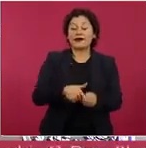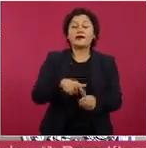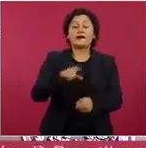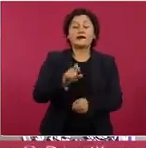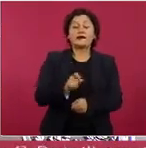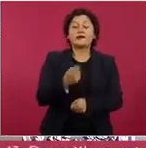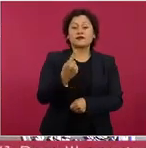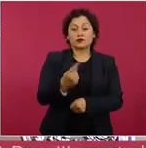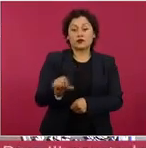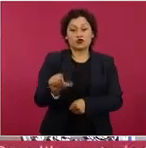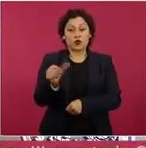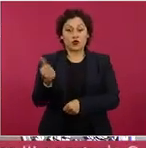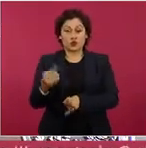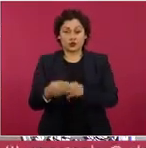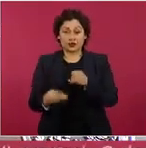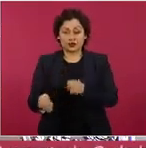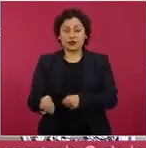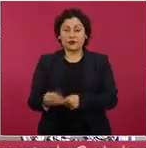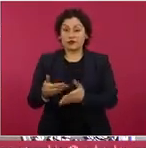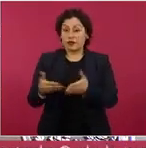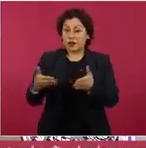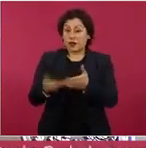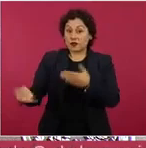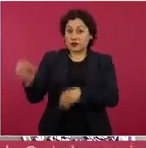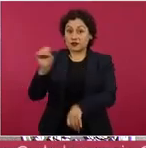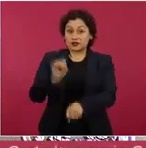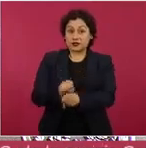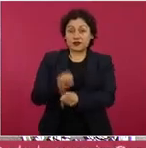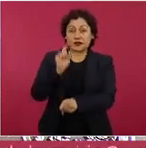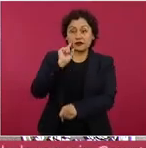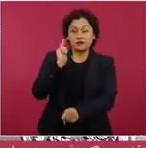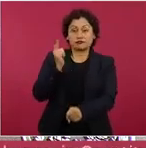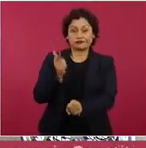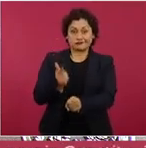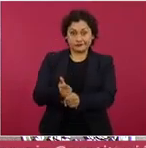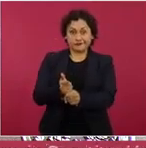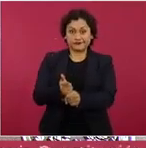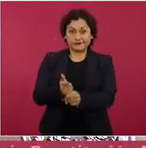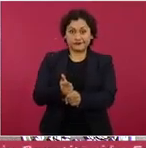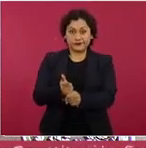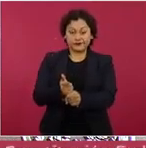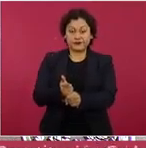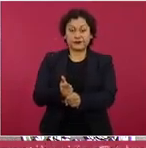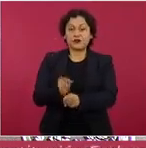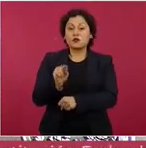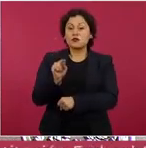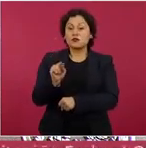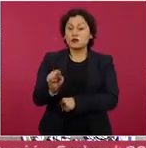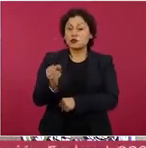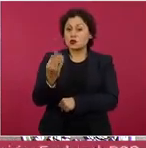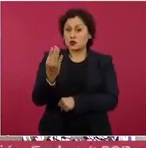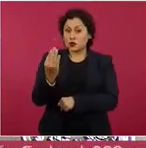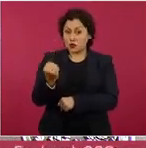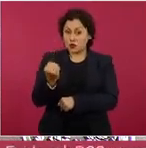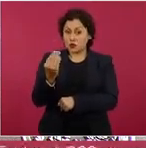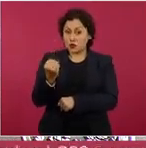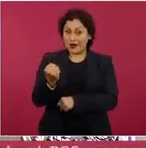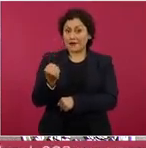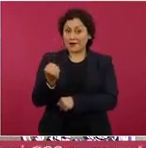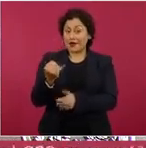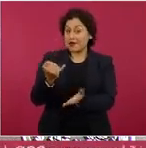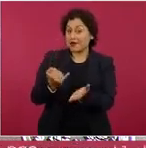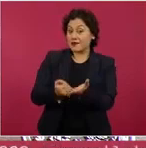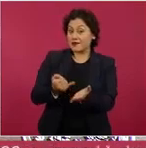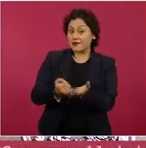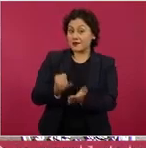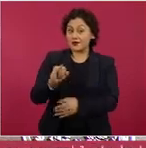11 centavos y esta semana solamente se va a pagar 0.9 del IEPS,